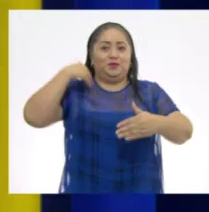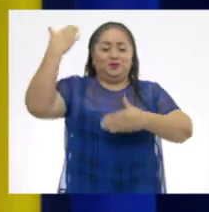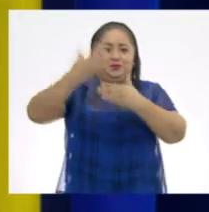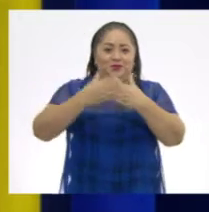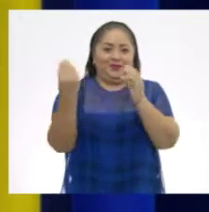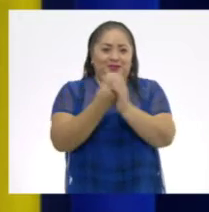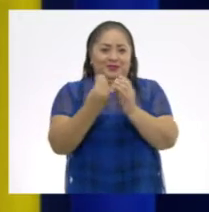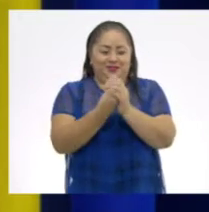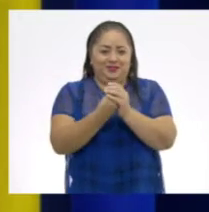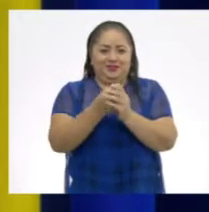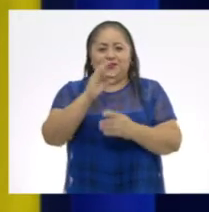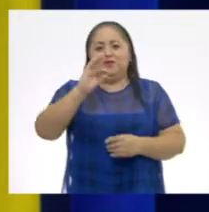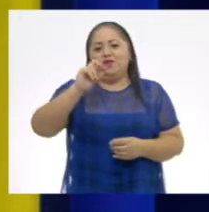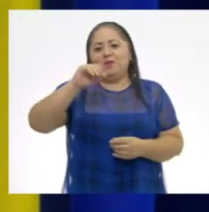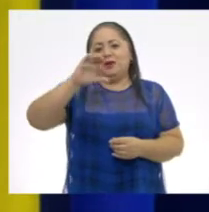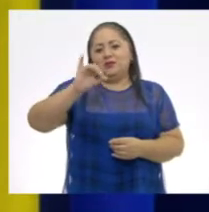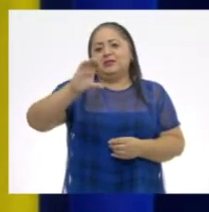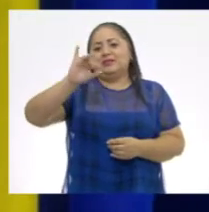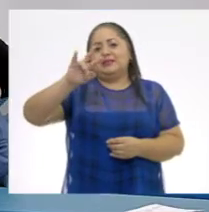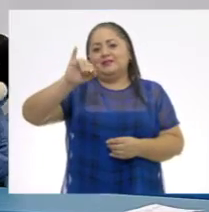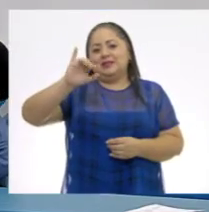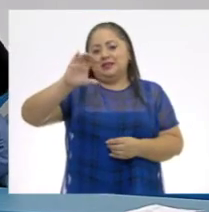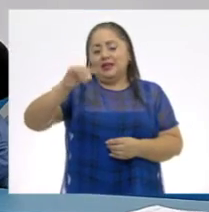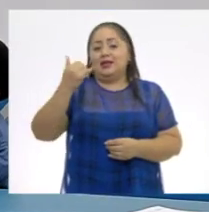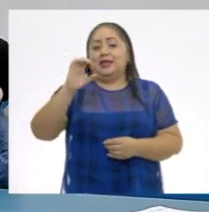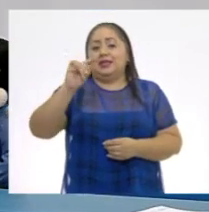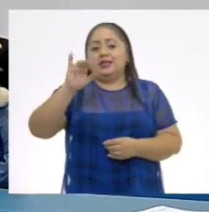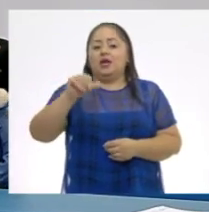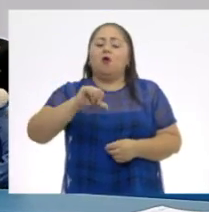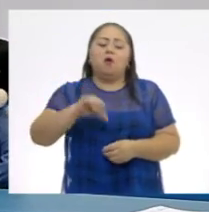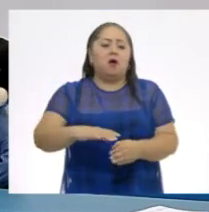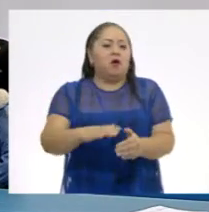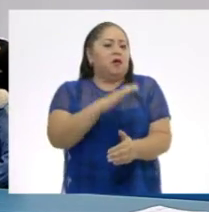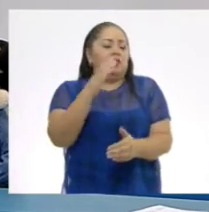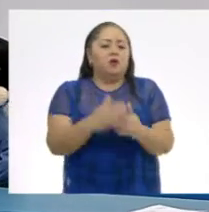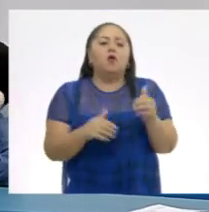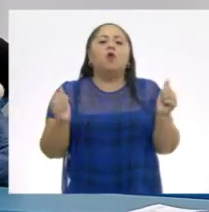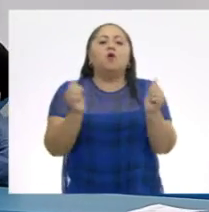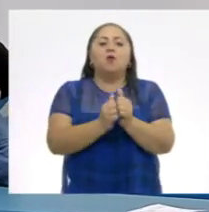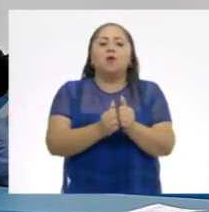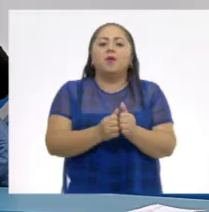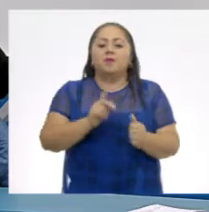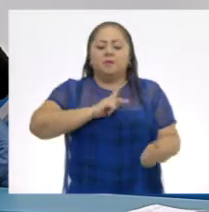siguiente clase de formación cívica y ética. Por hoy hemos terminado